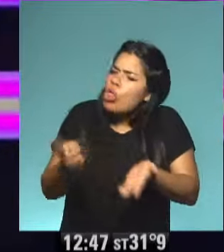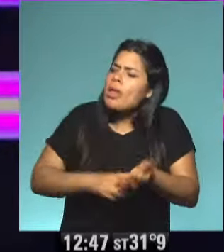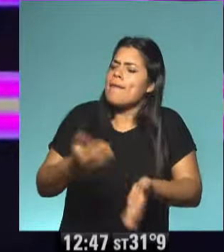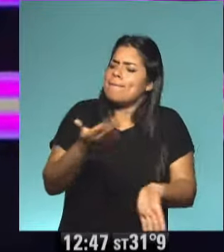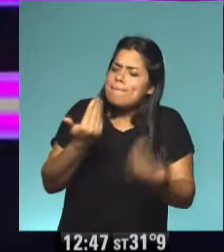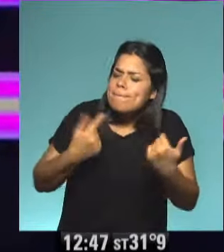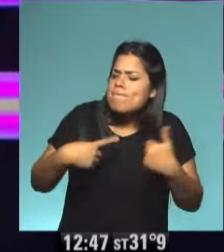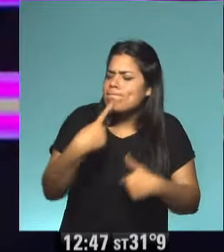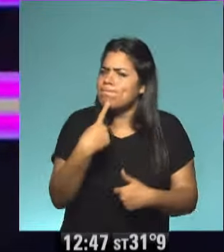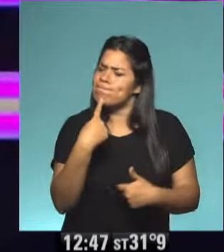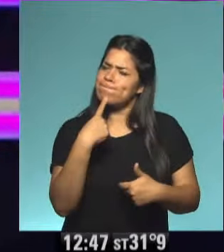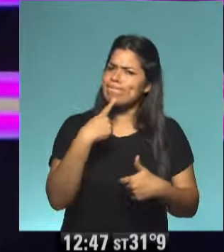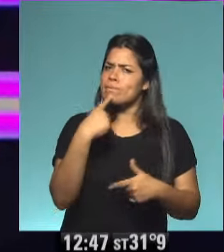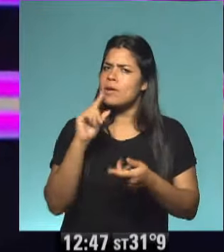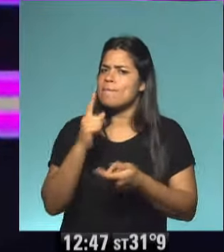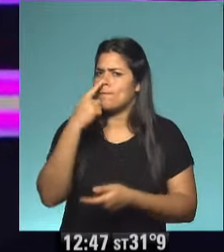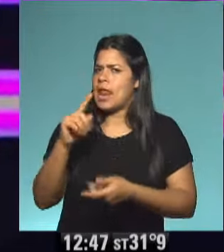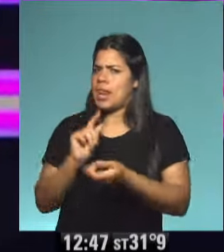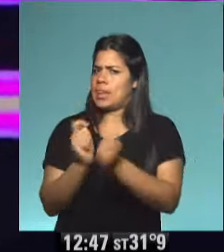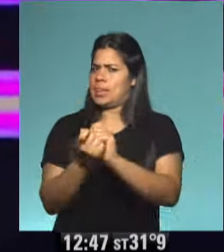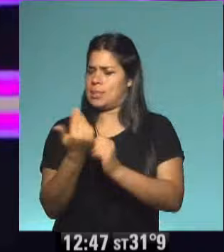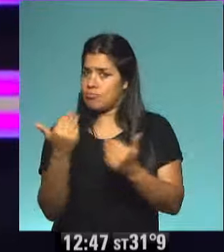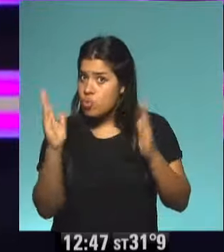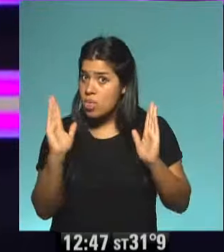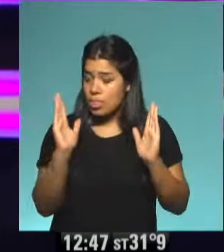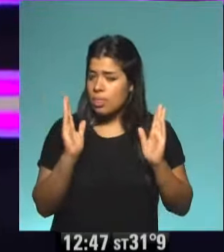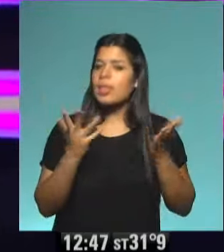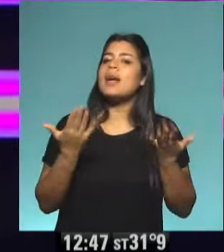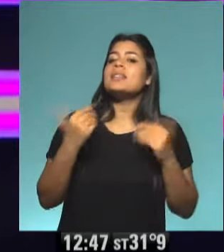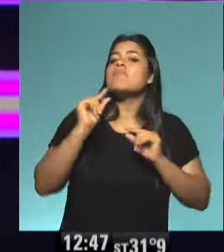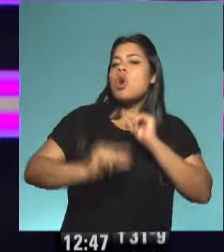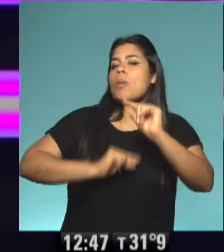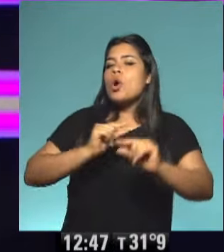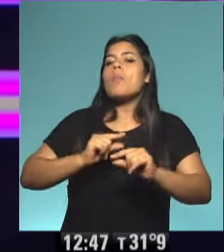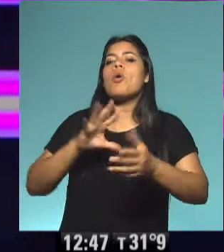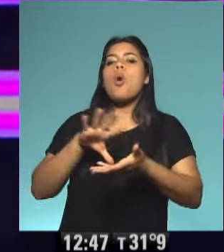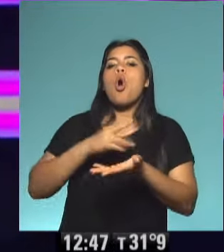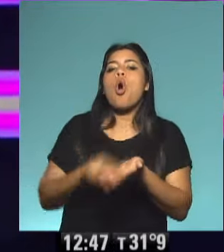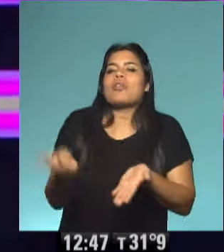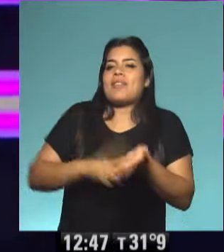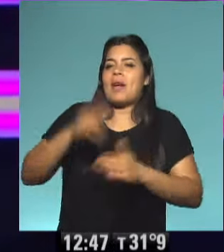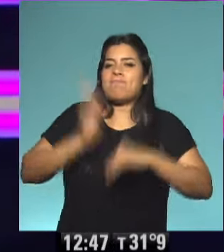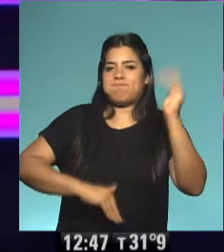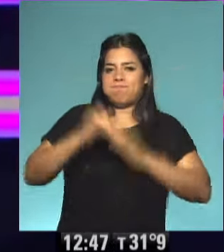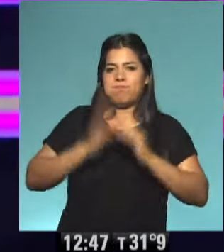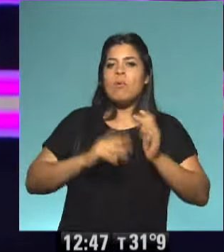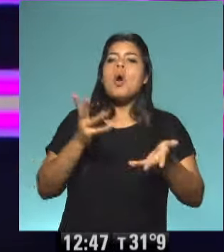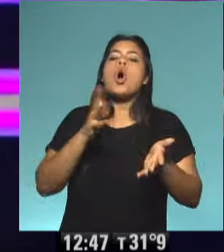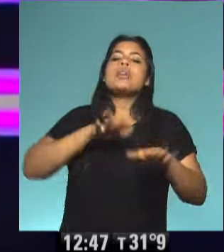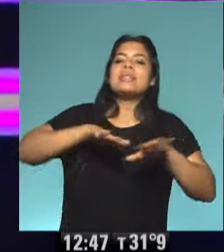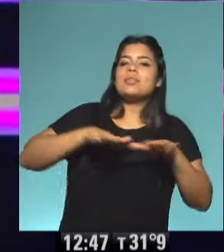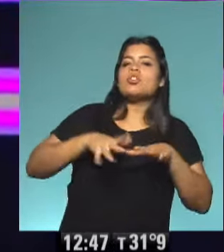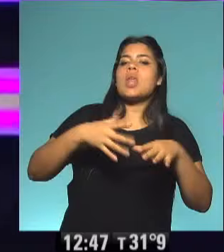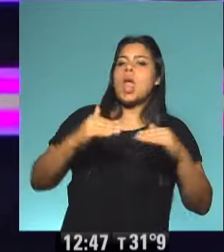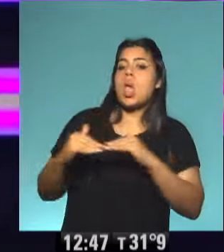preguntas, pensar otros finales posibles y así, bueno, ir construyendo entre todos y todas situaciones de igualdad,